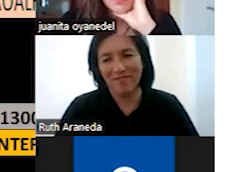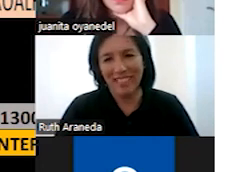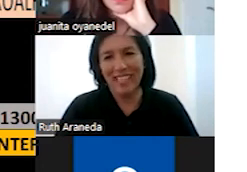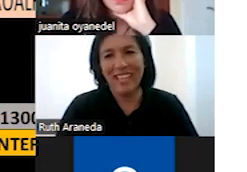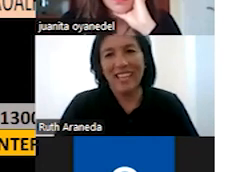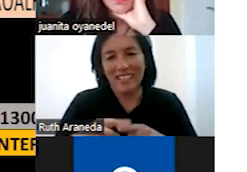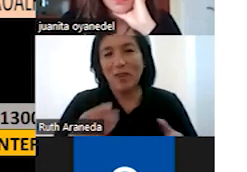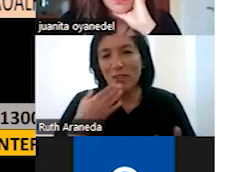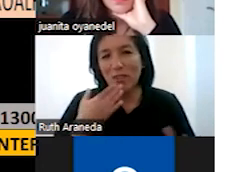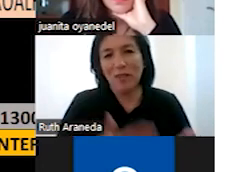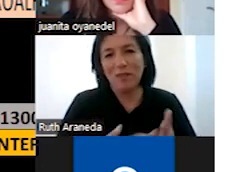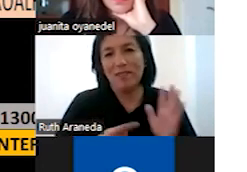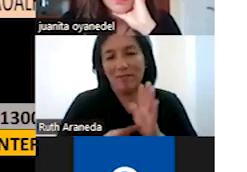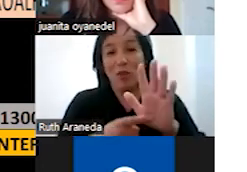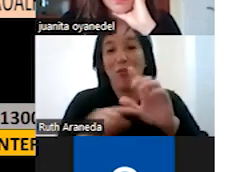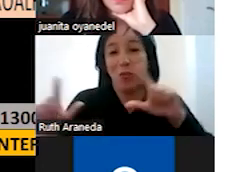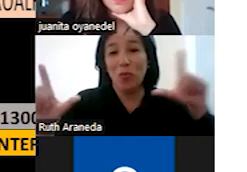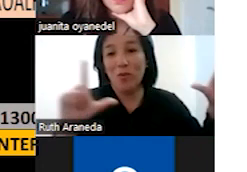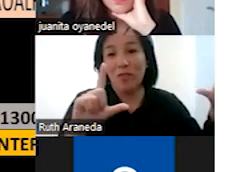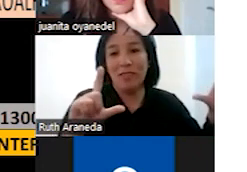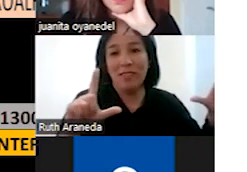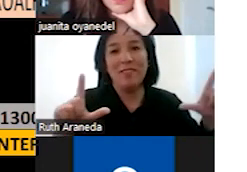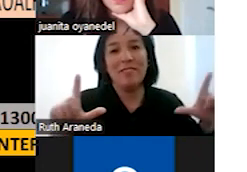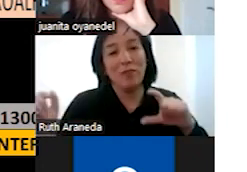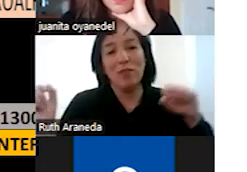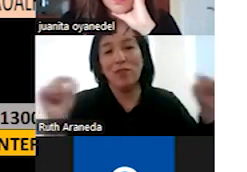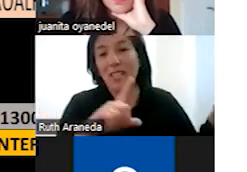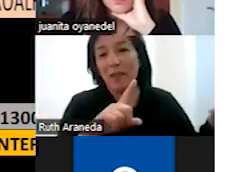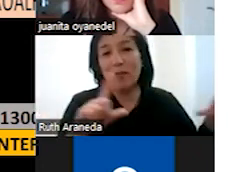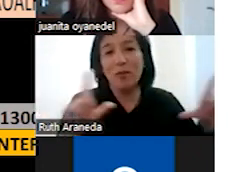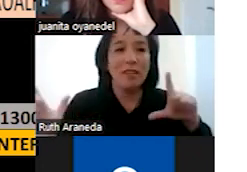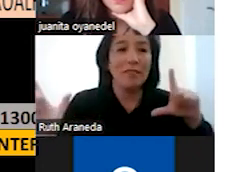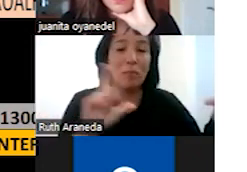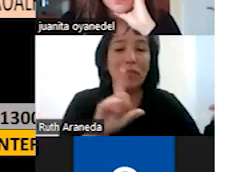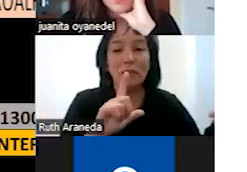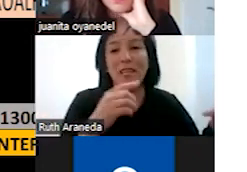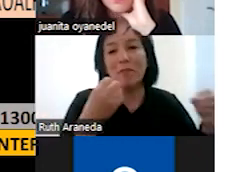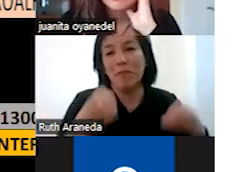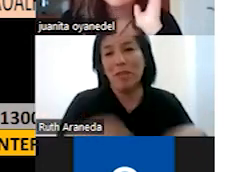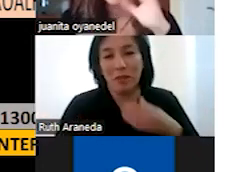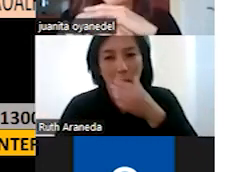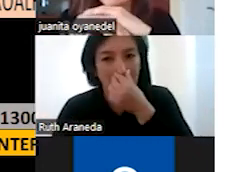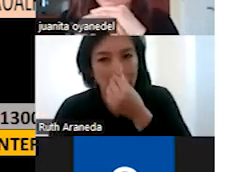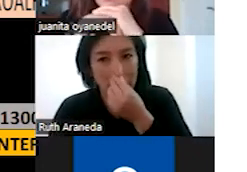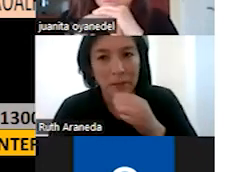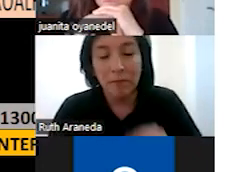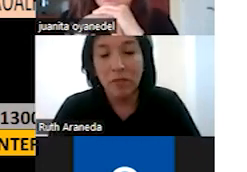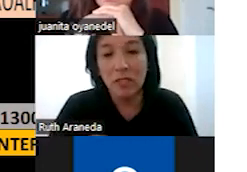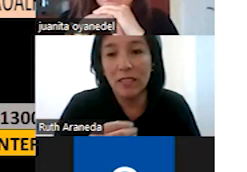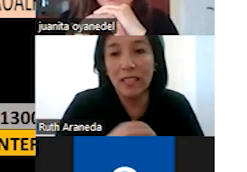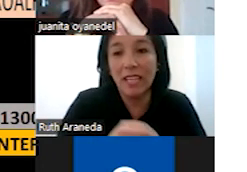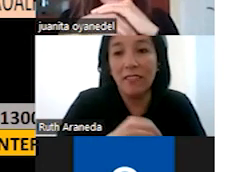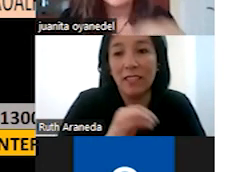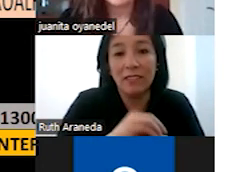sí estabas, pero en sí, la cuando de no entran. insectos, Pero no. claro, cuando Ah, se comparte imagen, me pierdo. ya,